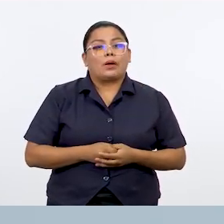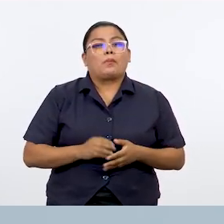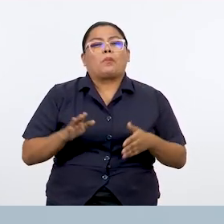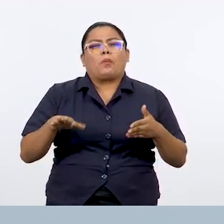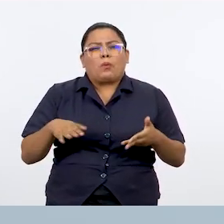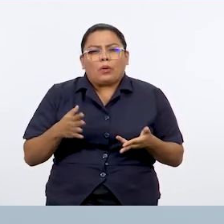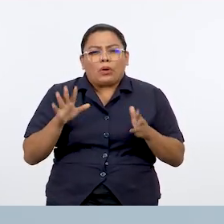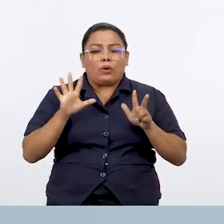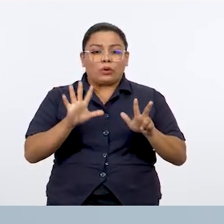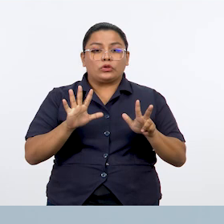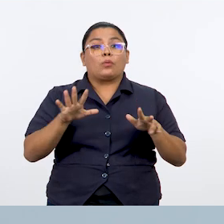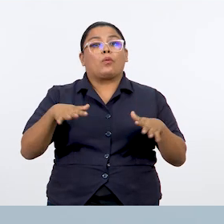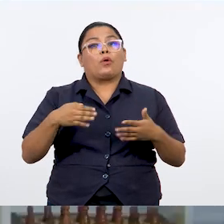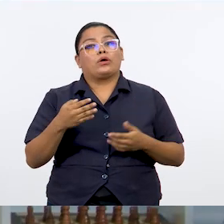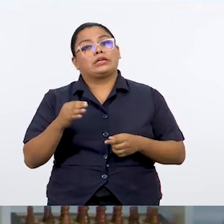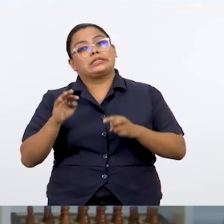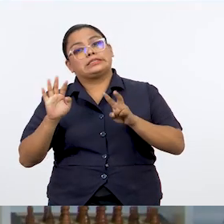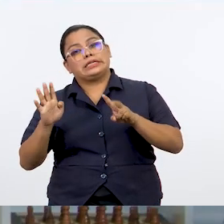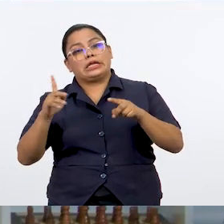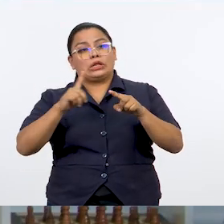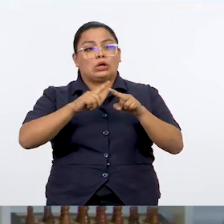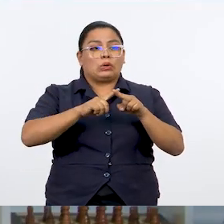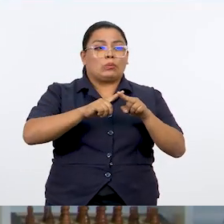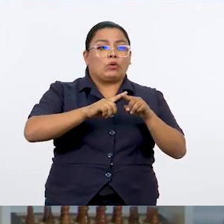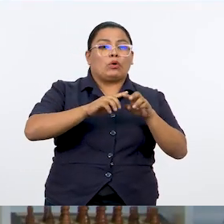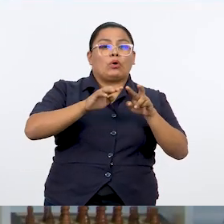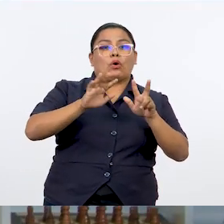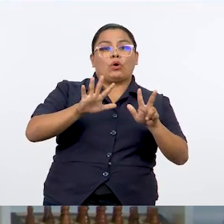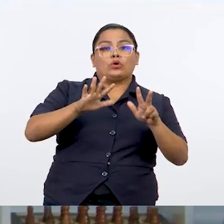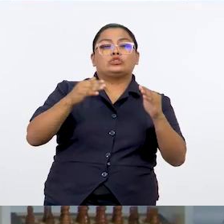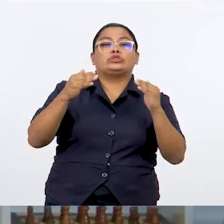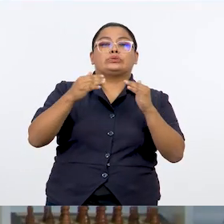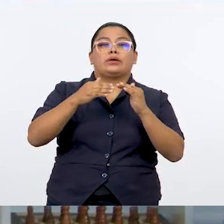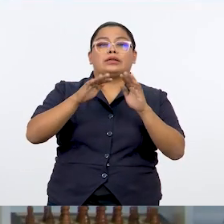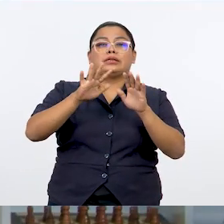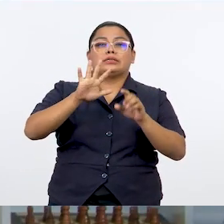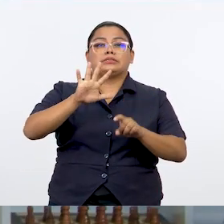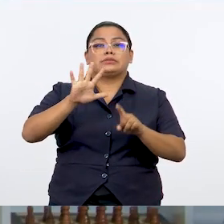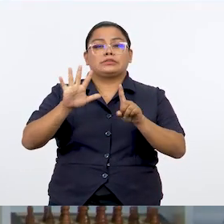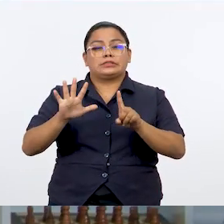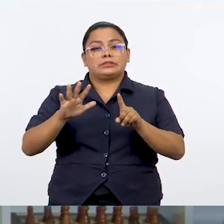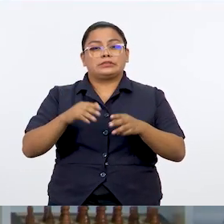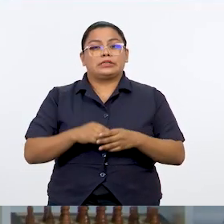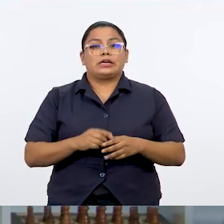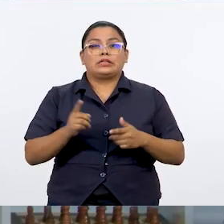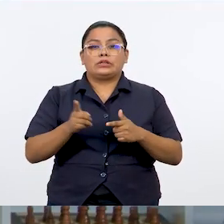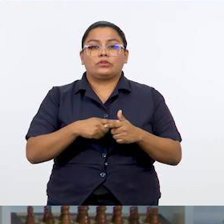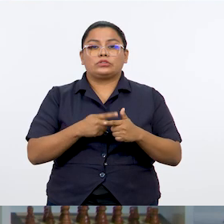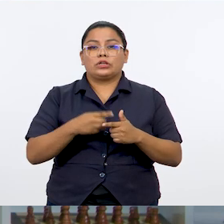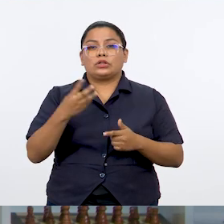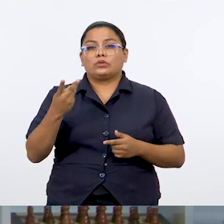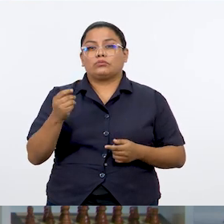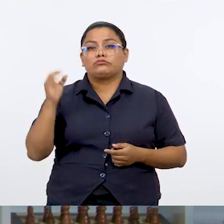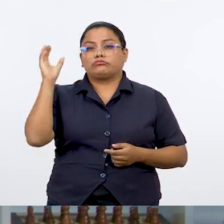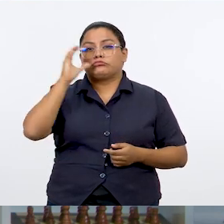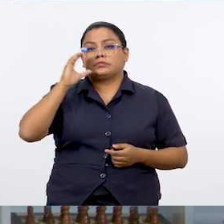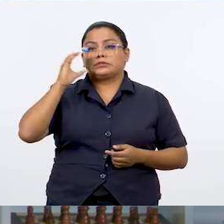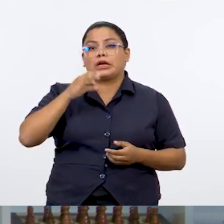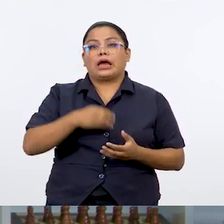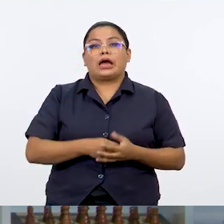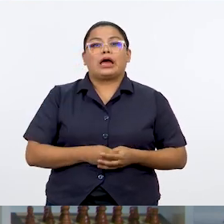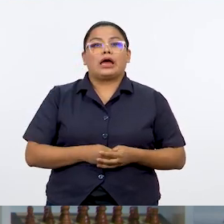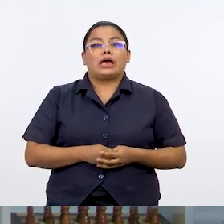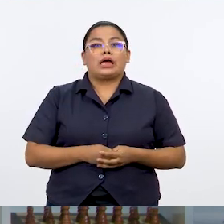¿Por qué 8? Porque 7 por 8 nos da 56. Así que el número que andamos buscando